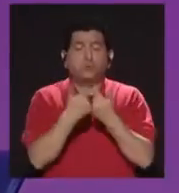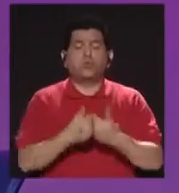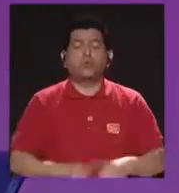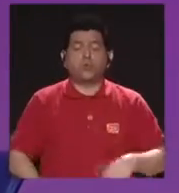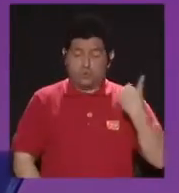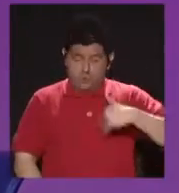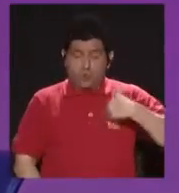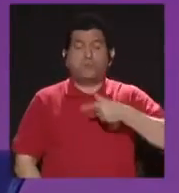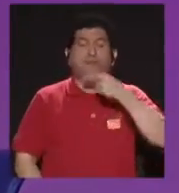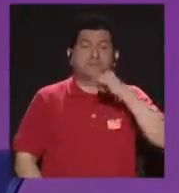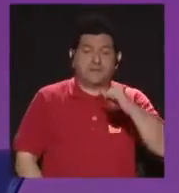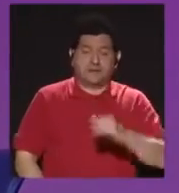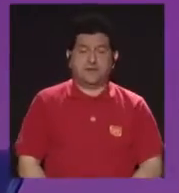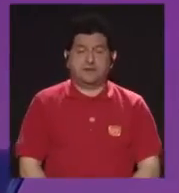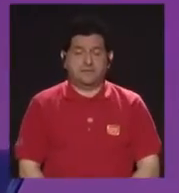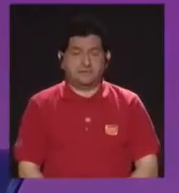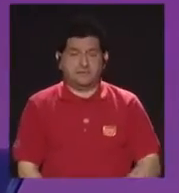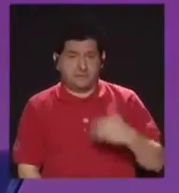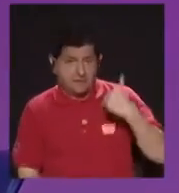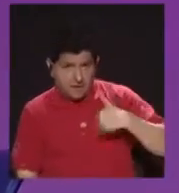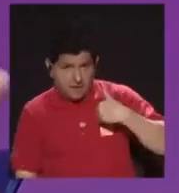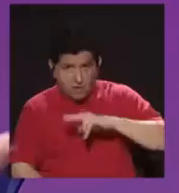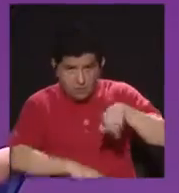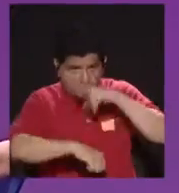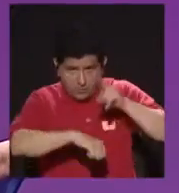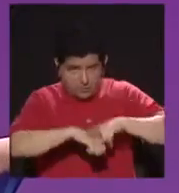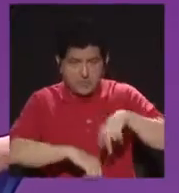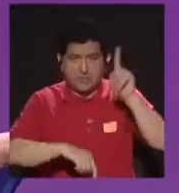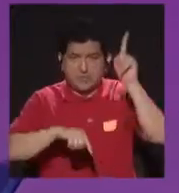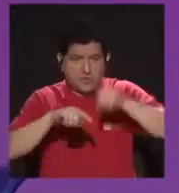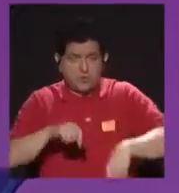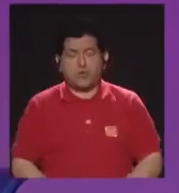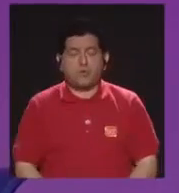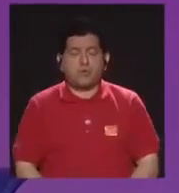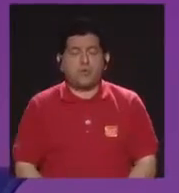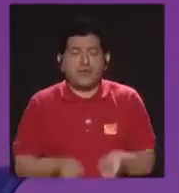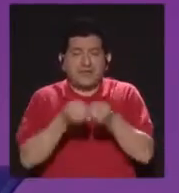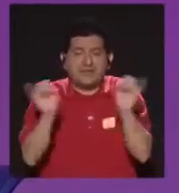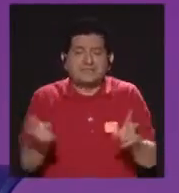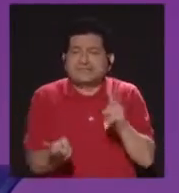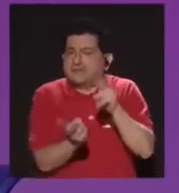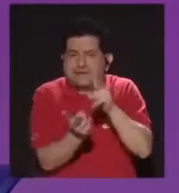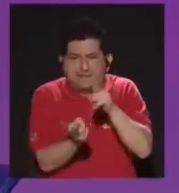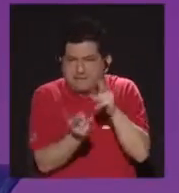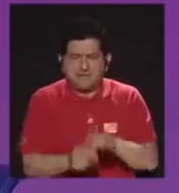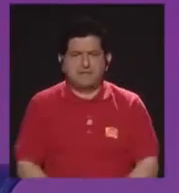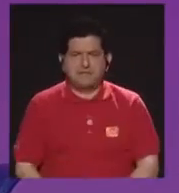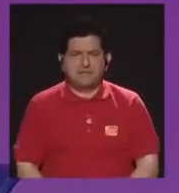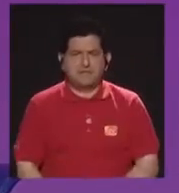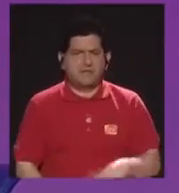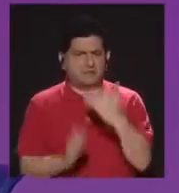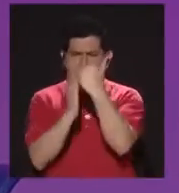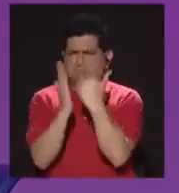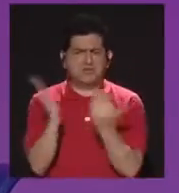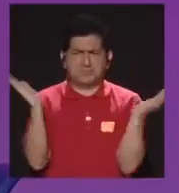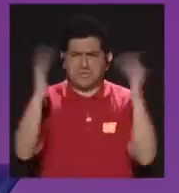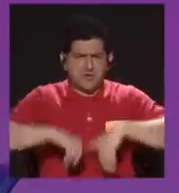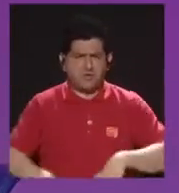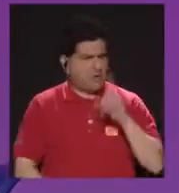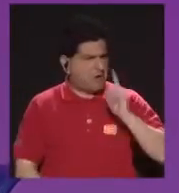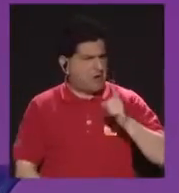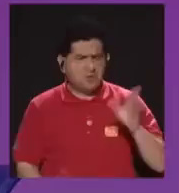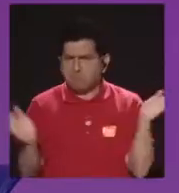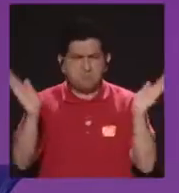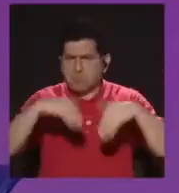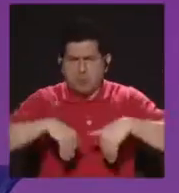y el hombre por naturaleza no puede ser de tener sexo así es que eso no nos preocupa no hay ninguna lista no estamos amenazando con